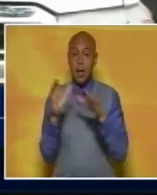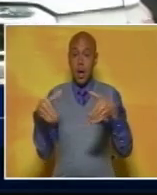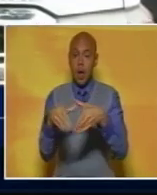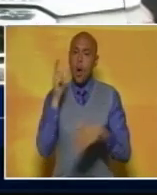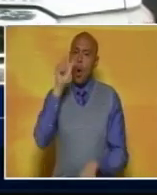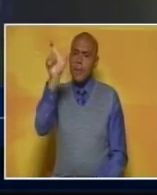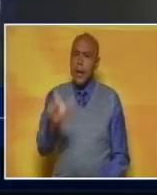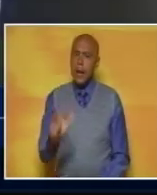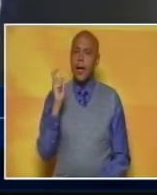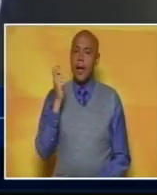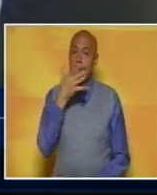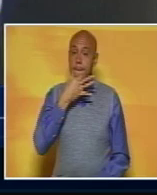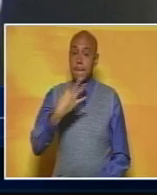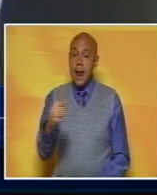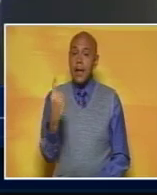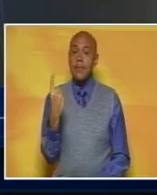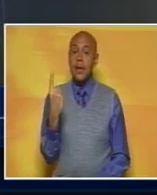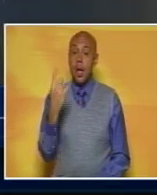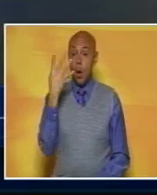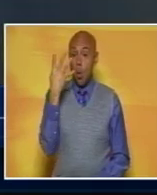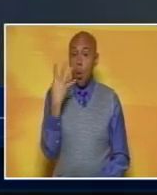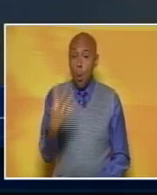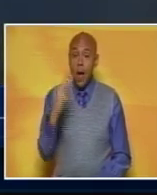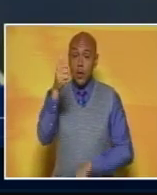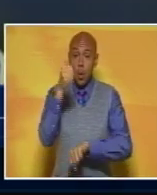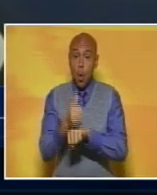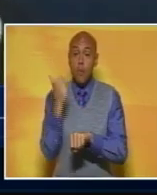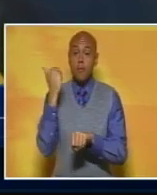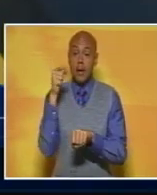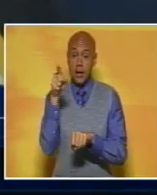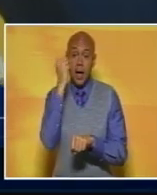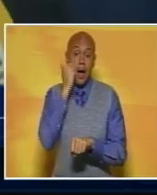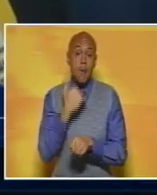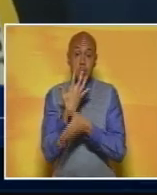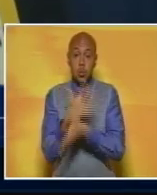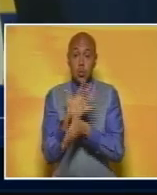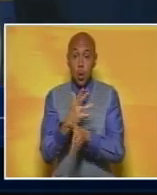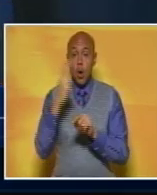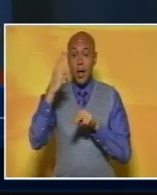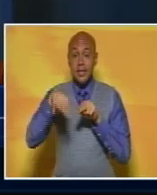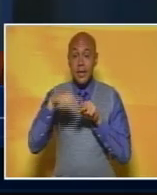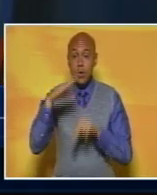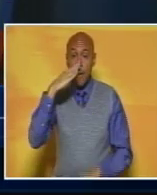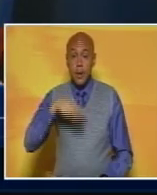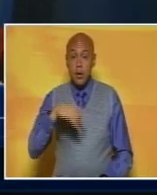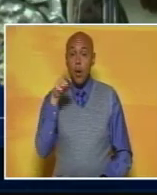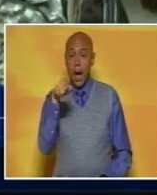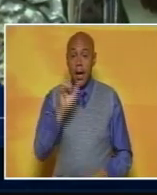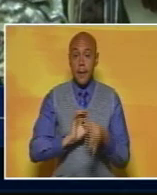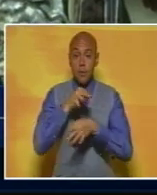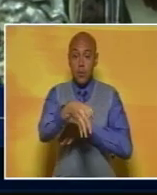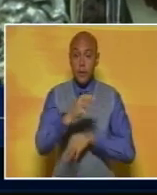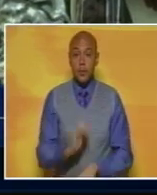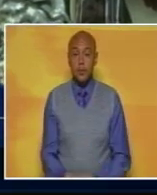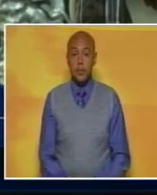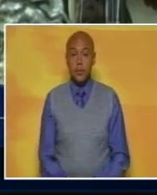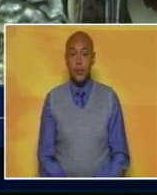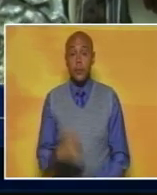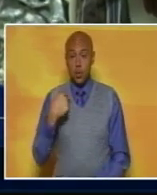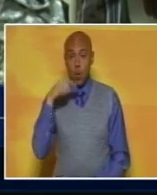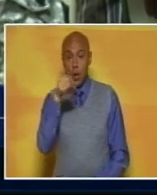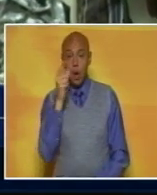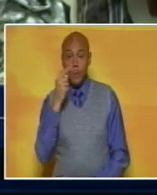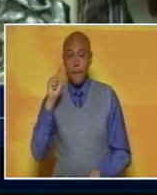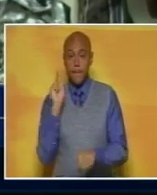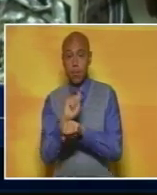un ciudadano involucrado en al menos 4 casos de abuso sexual a menores de edad en la parroquia Carayaca. A que le aplicamos la